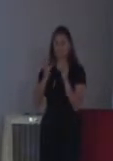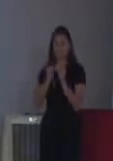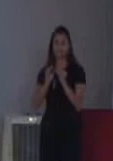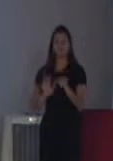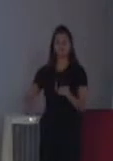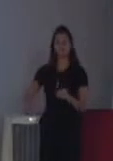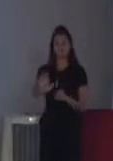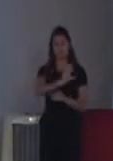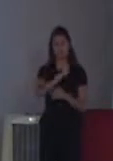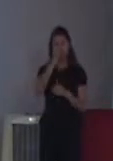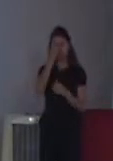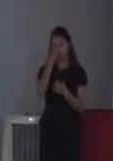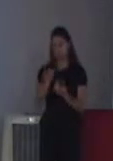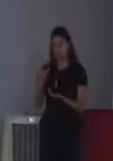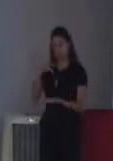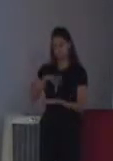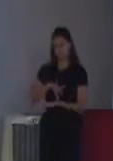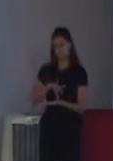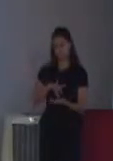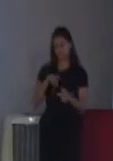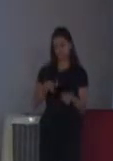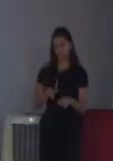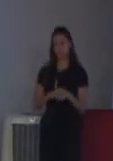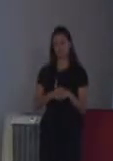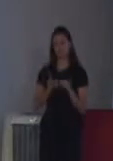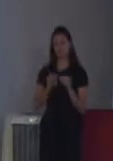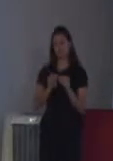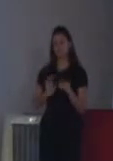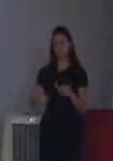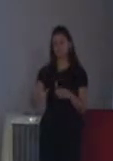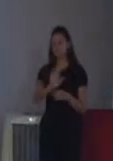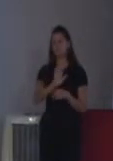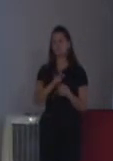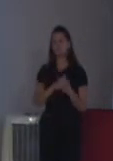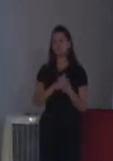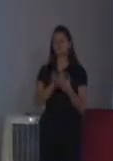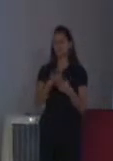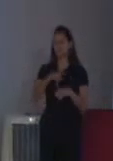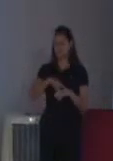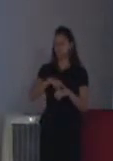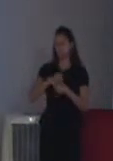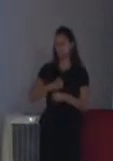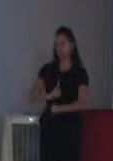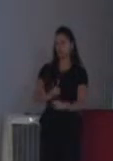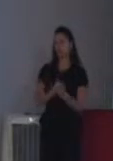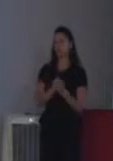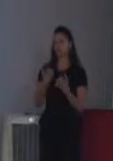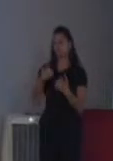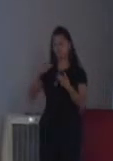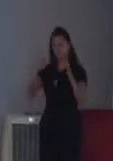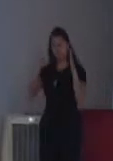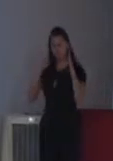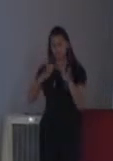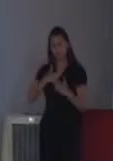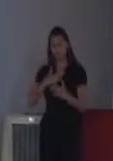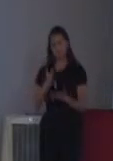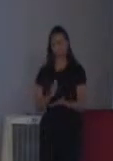de estar aquí y, digamos, como tomarse el tiempo, pues, de